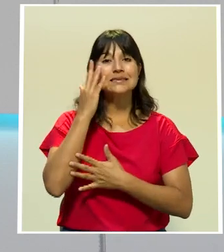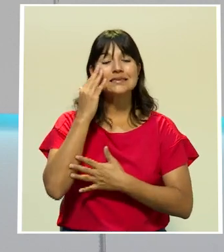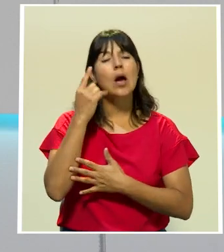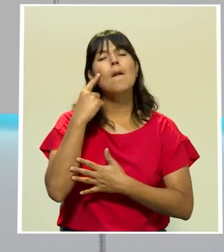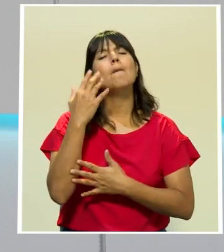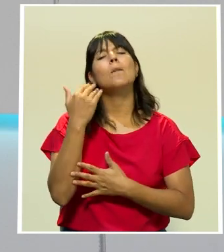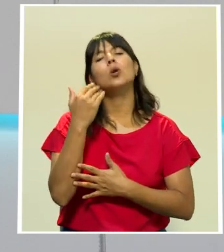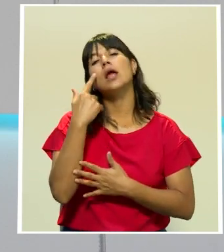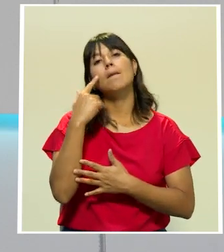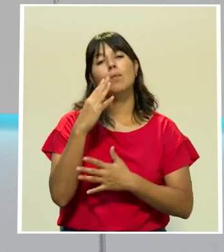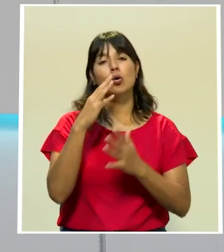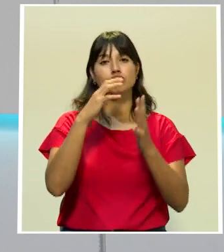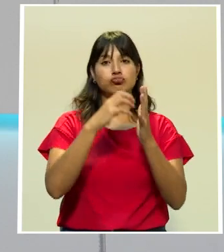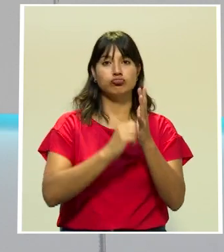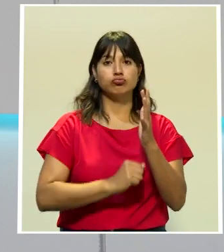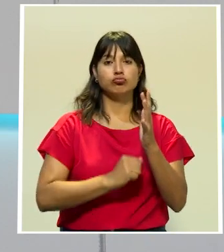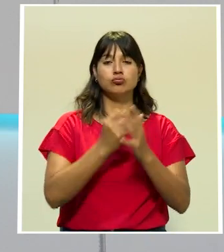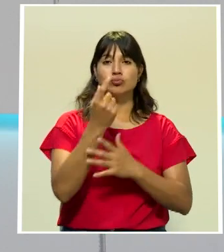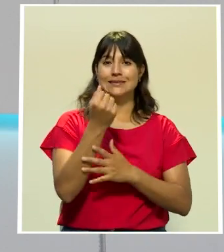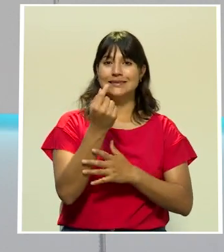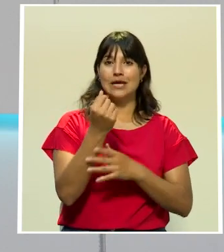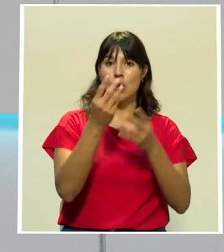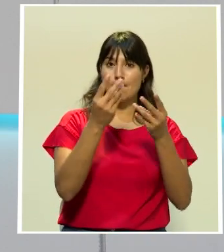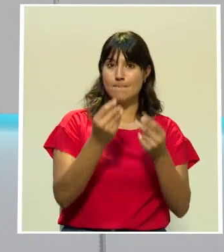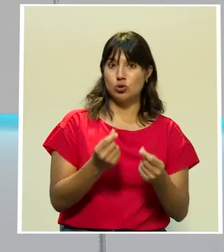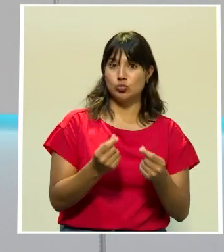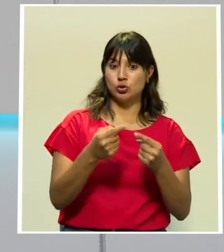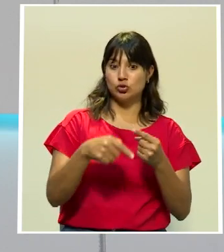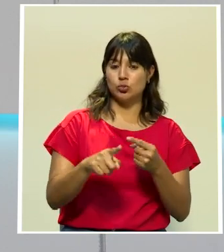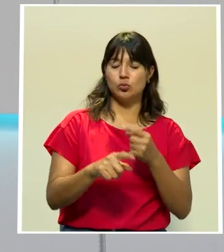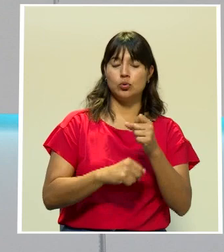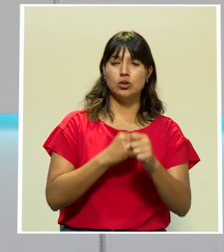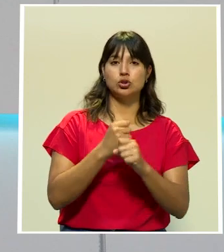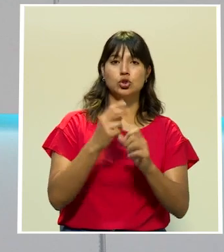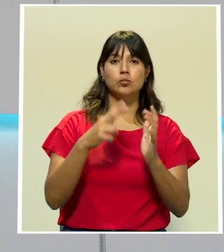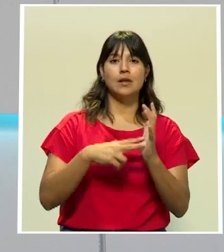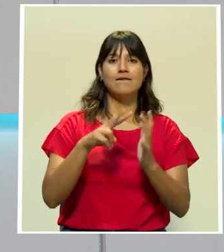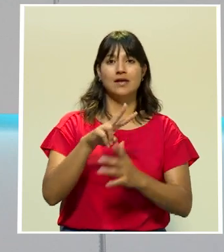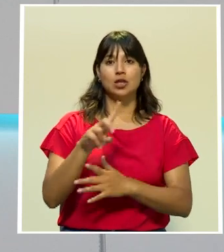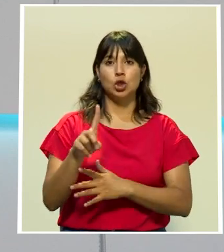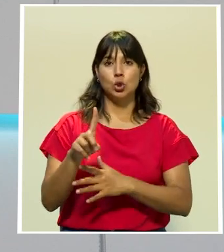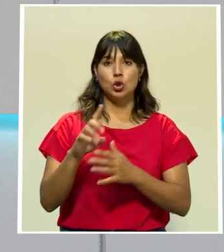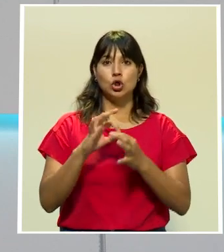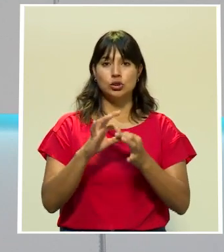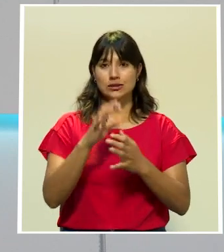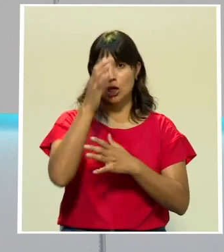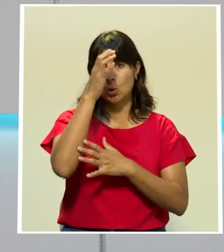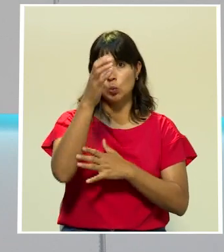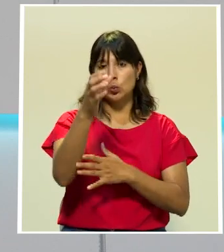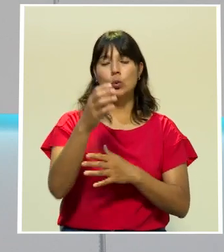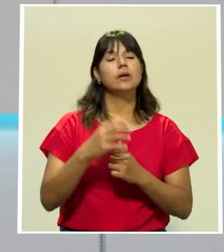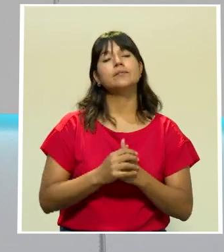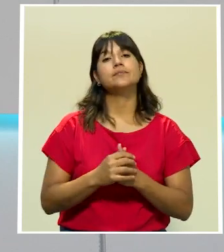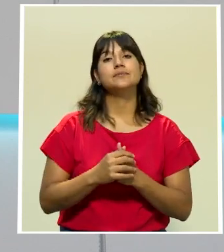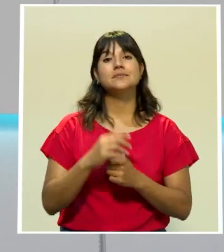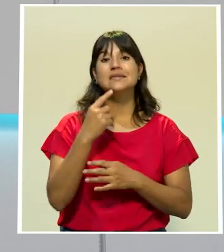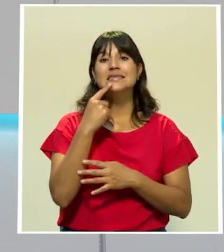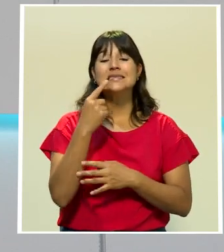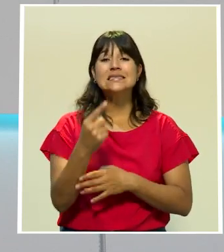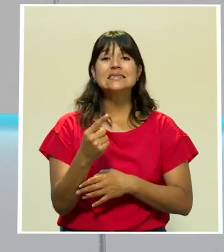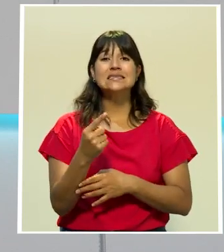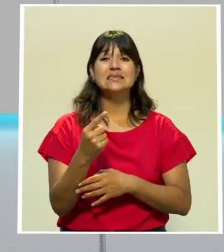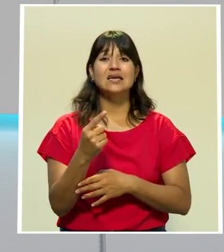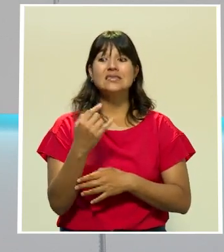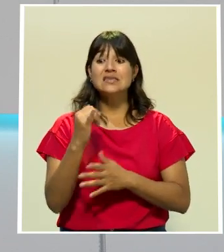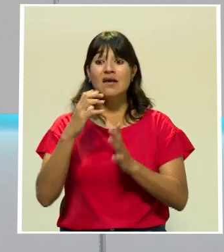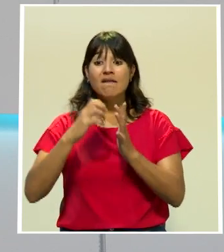el recorte en la partida de cultura para el 2021. Ellos señalan que se afectan